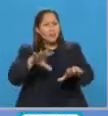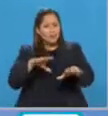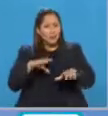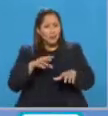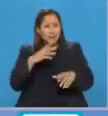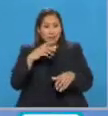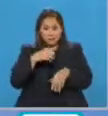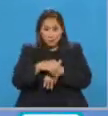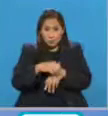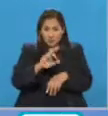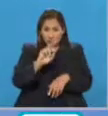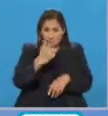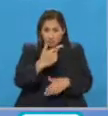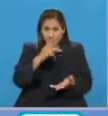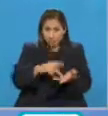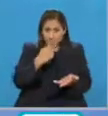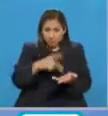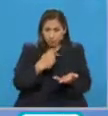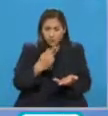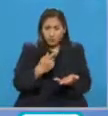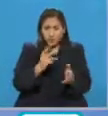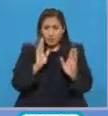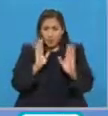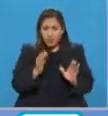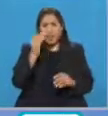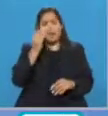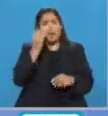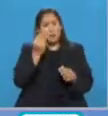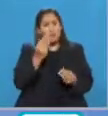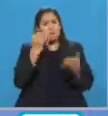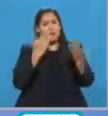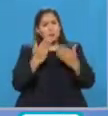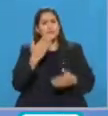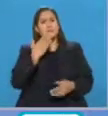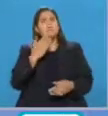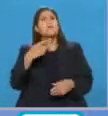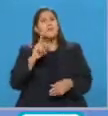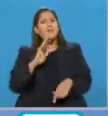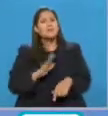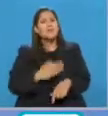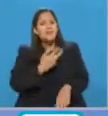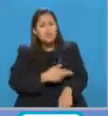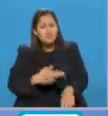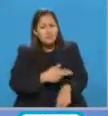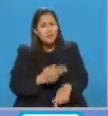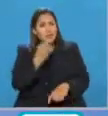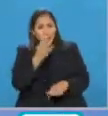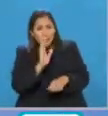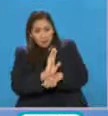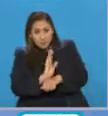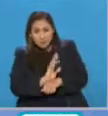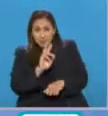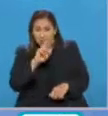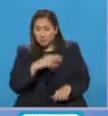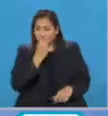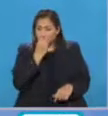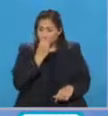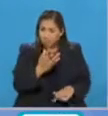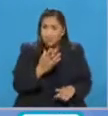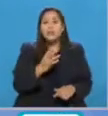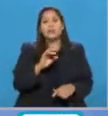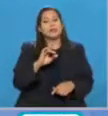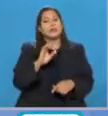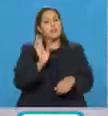la 37 edición, Claro, ¿no? claro. Y ha tenido mucho éxito, pero ¿por qué hacerlo? Porque son películas de verdad extraordinarias.